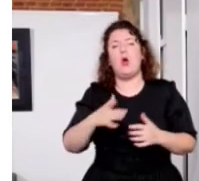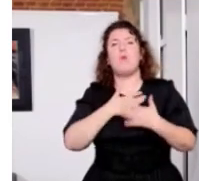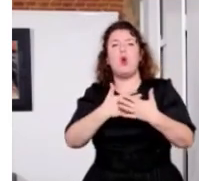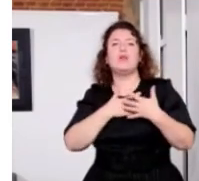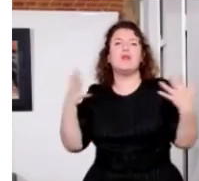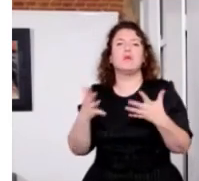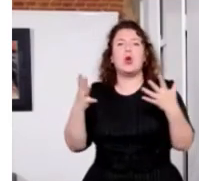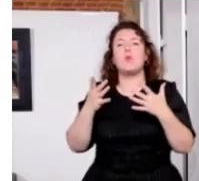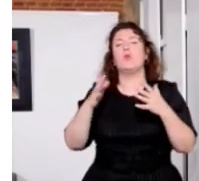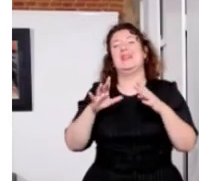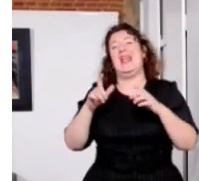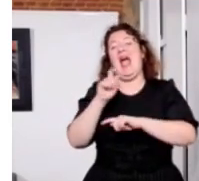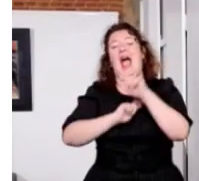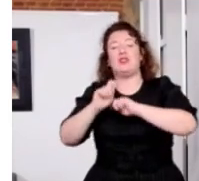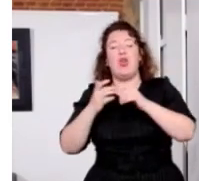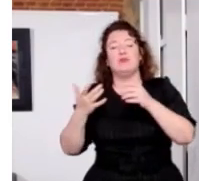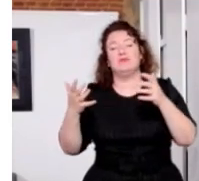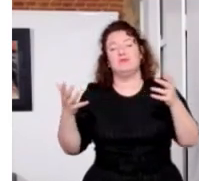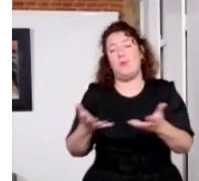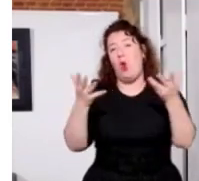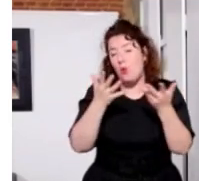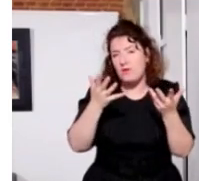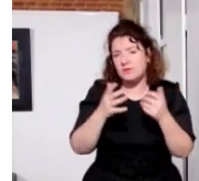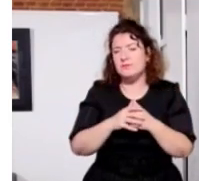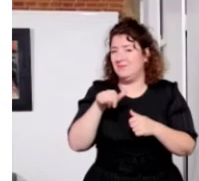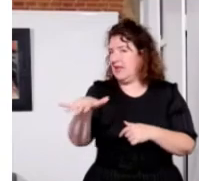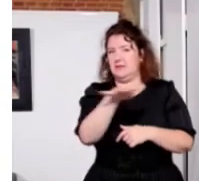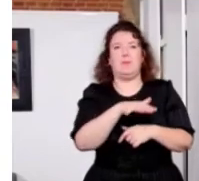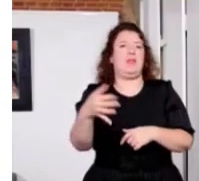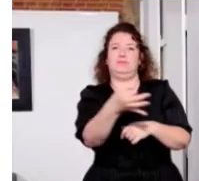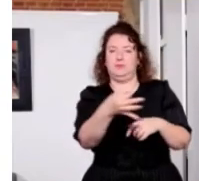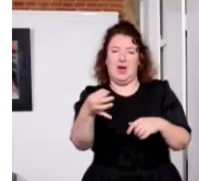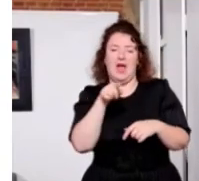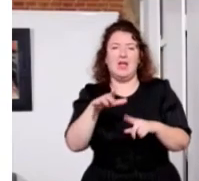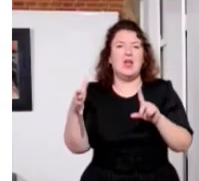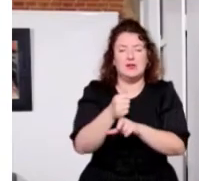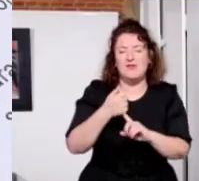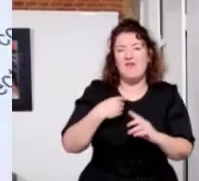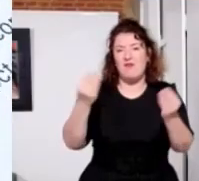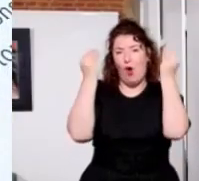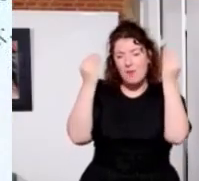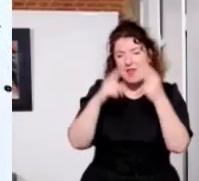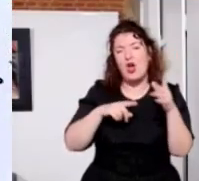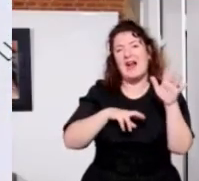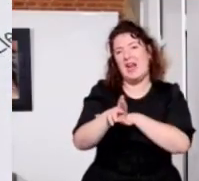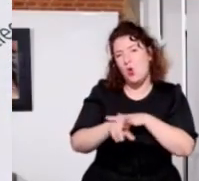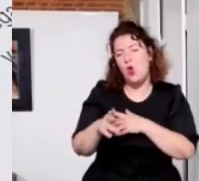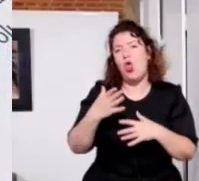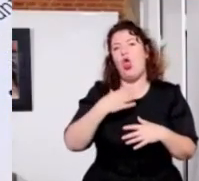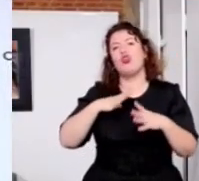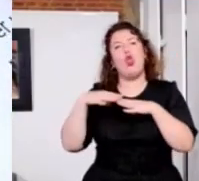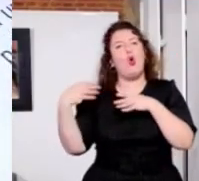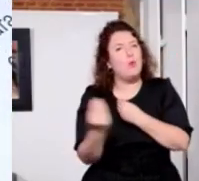mundo asociativo? La Volunteca es lo que estás buscando. Un espacio en el que podrás encontrar formaciones, recursos,